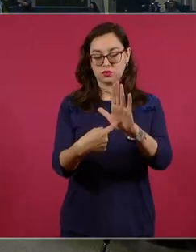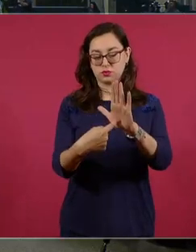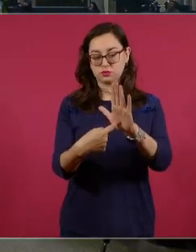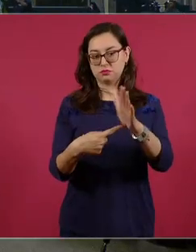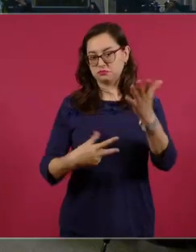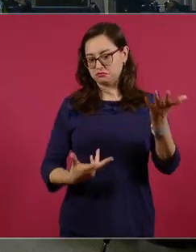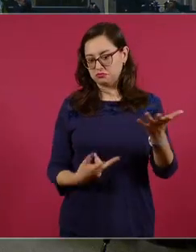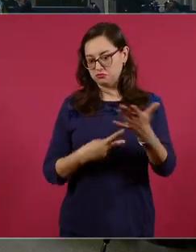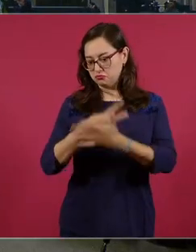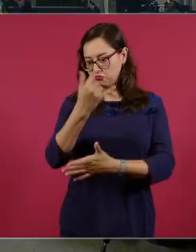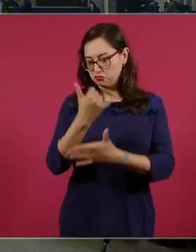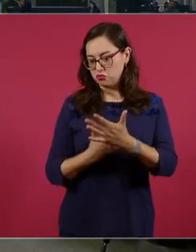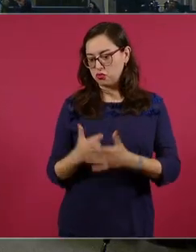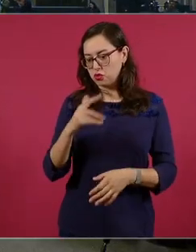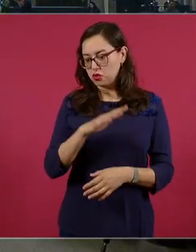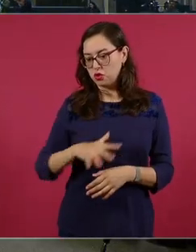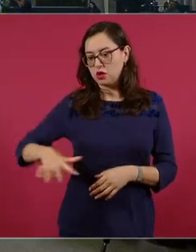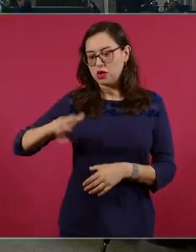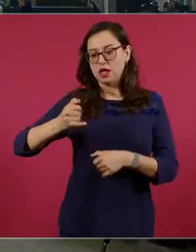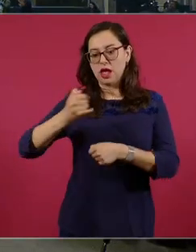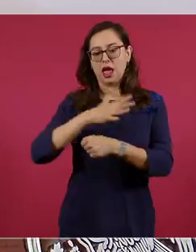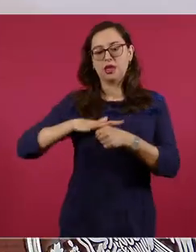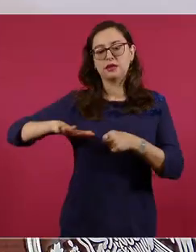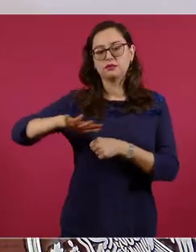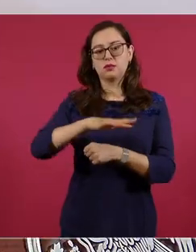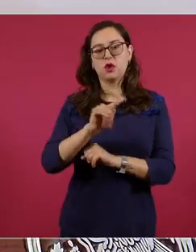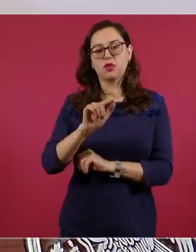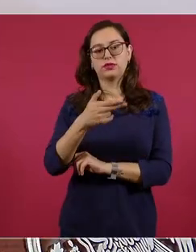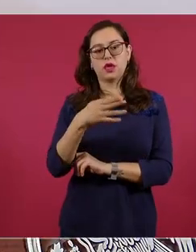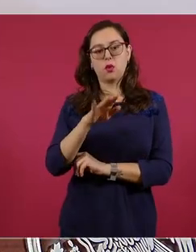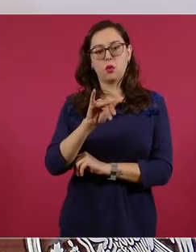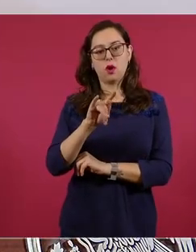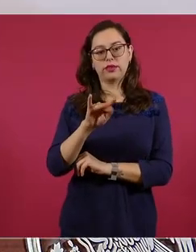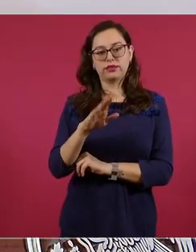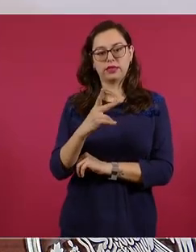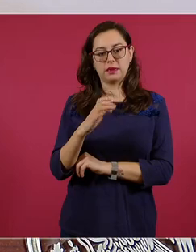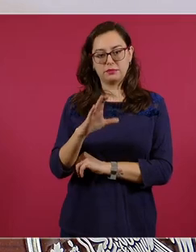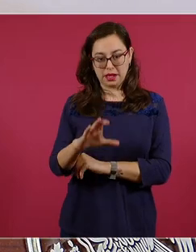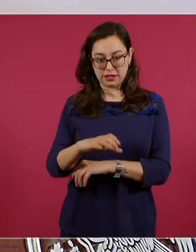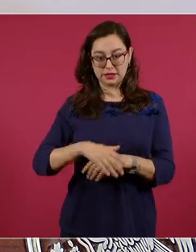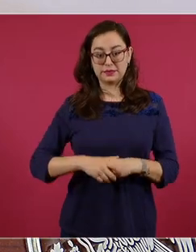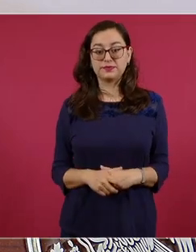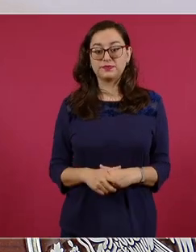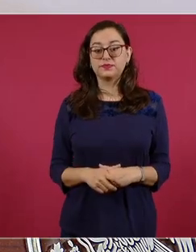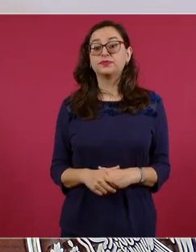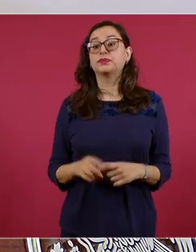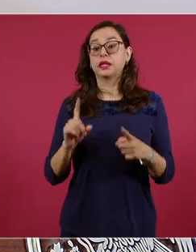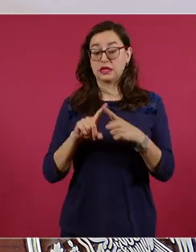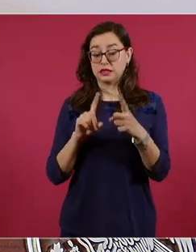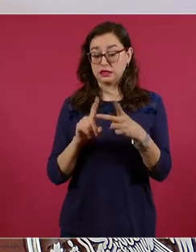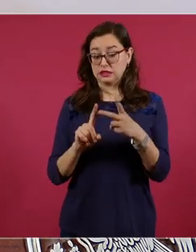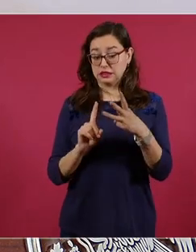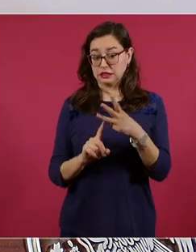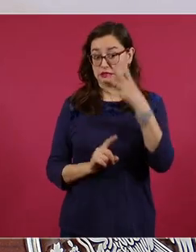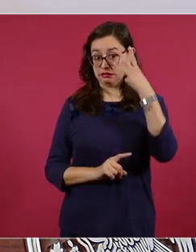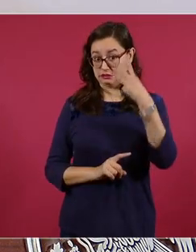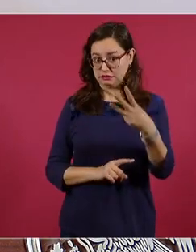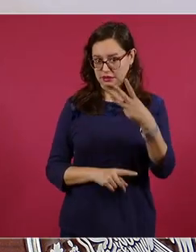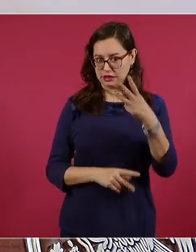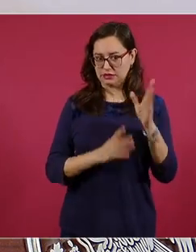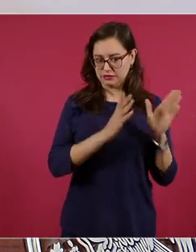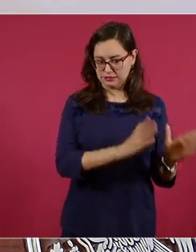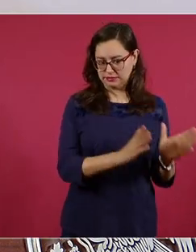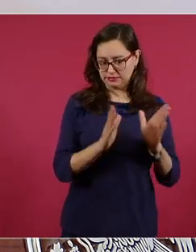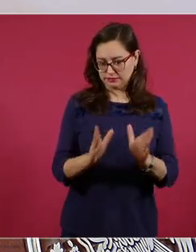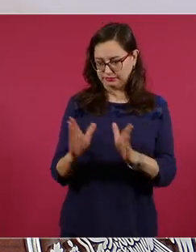el corredor interoceánico del Istmo de Tehuantepec. Lo podremos dividir en tres áreas. Primero